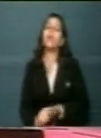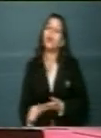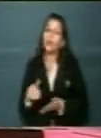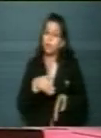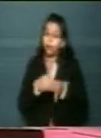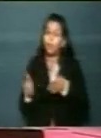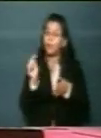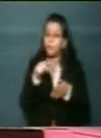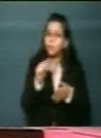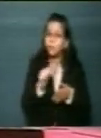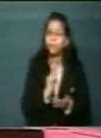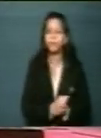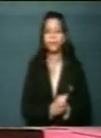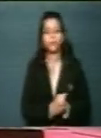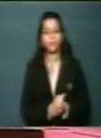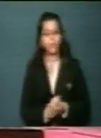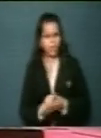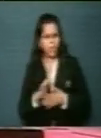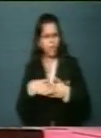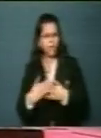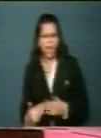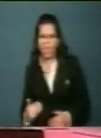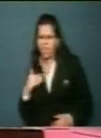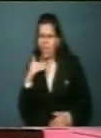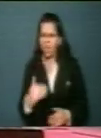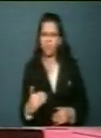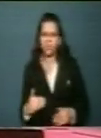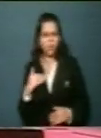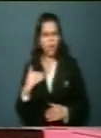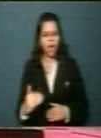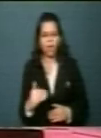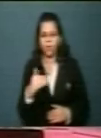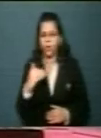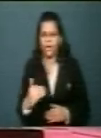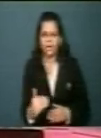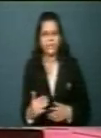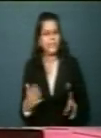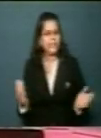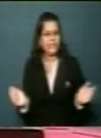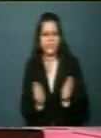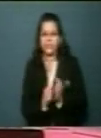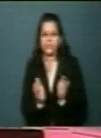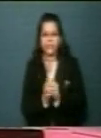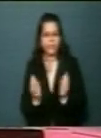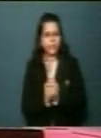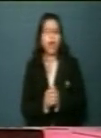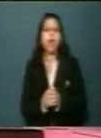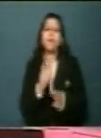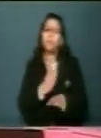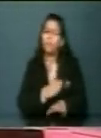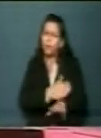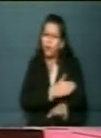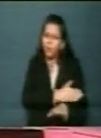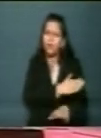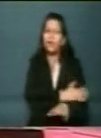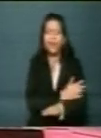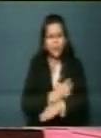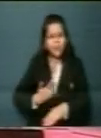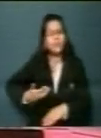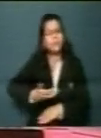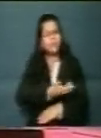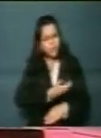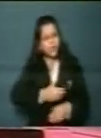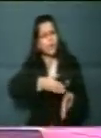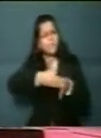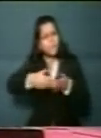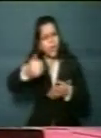fecha, luego de decenas de años de desencuentros, los salvadoreños comenzamos a aprender, en